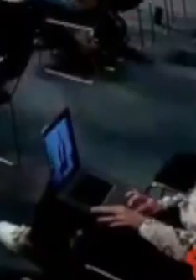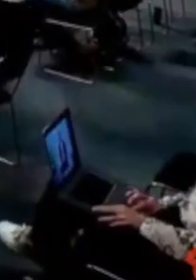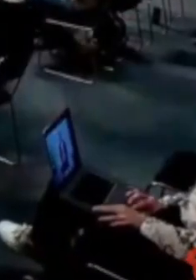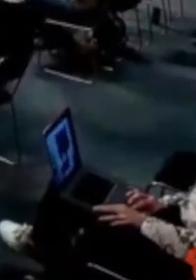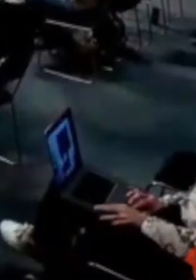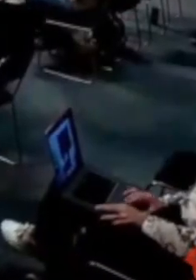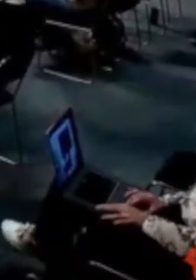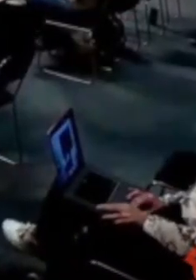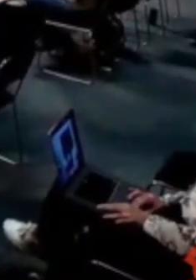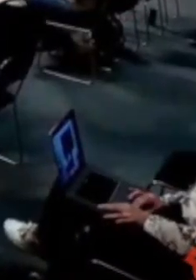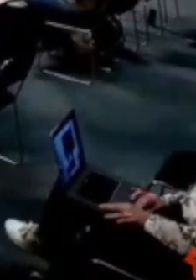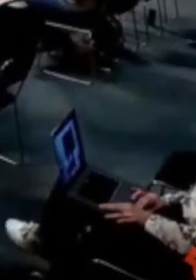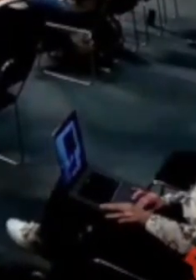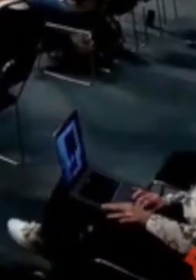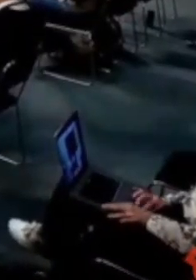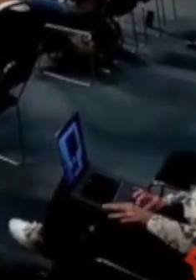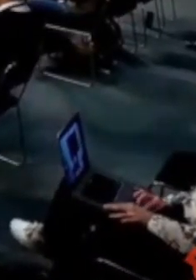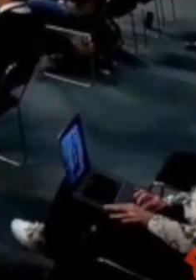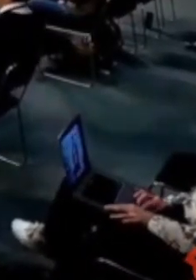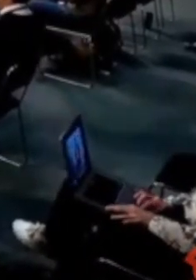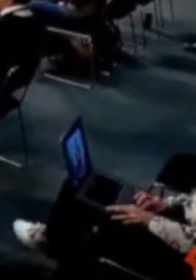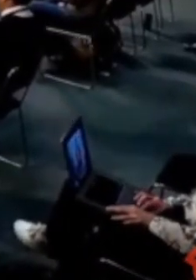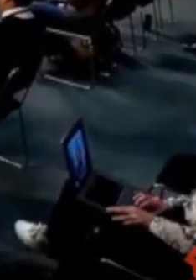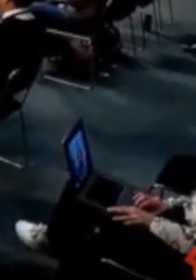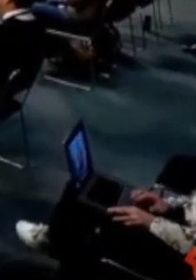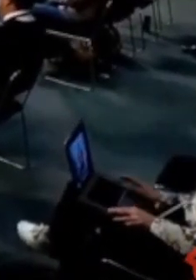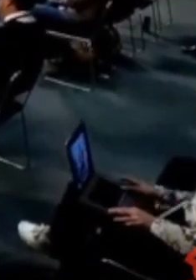le pido un consejo,